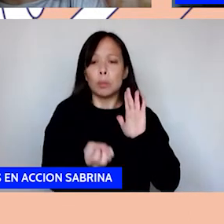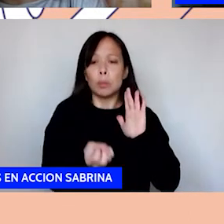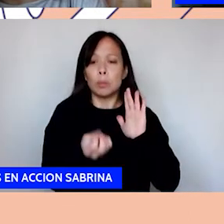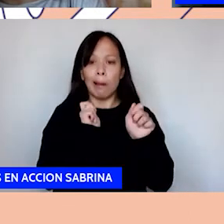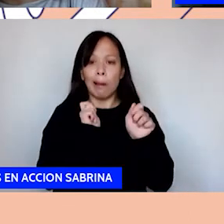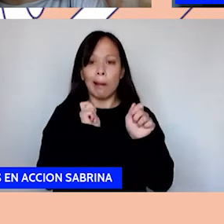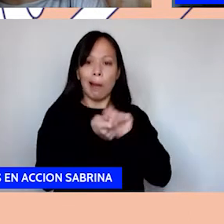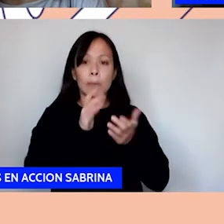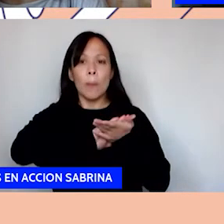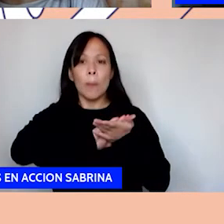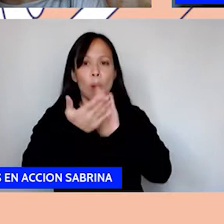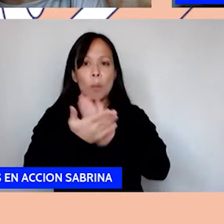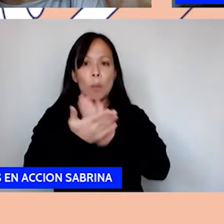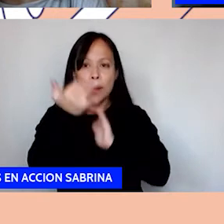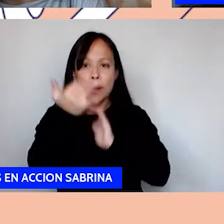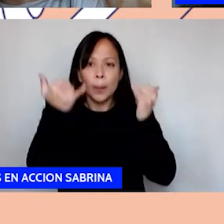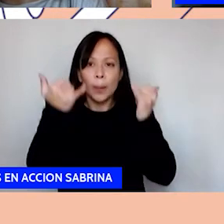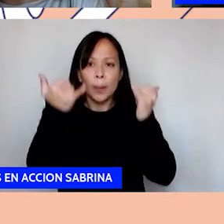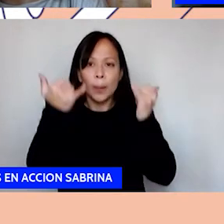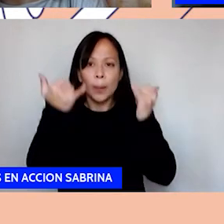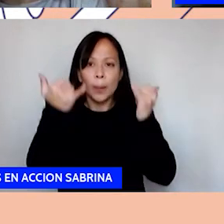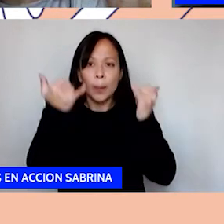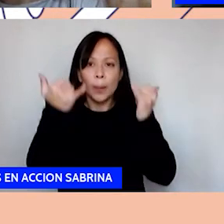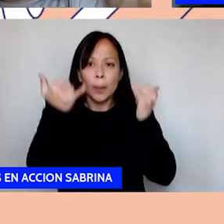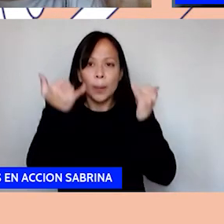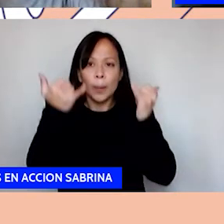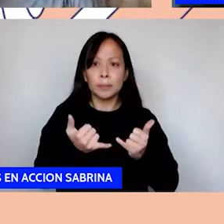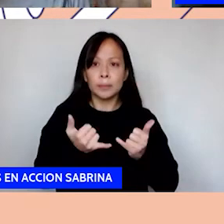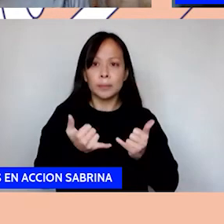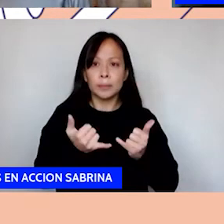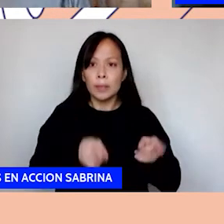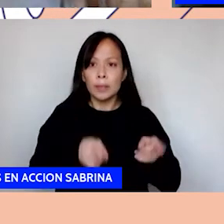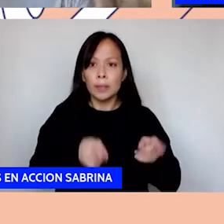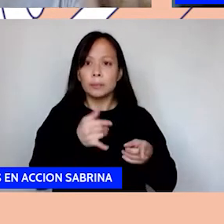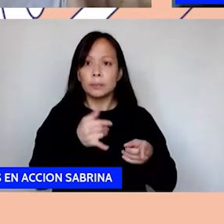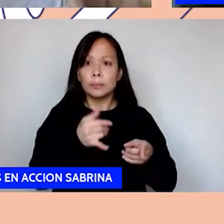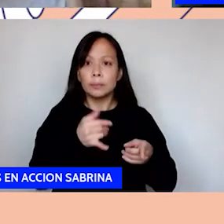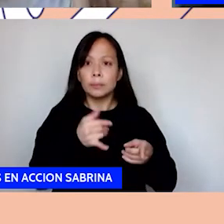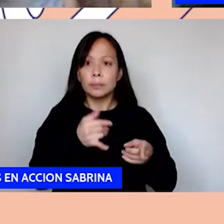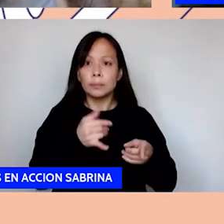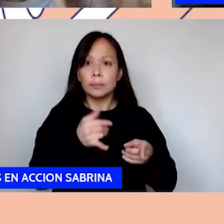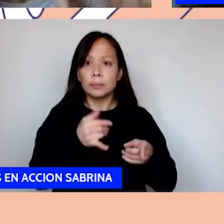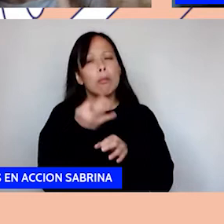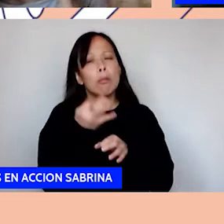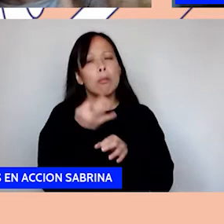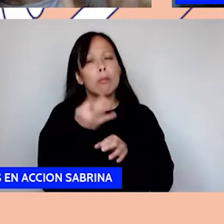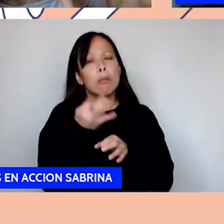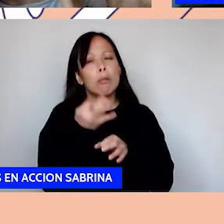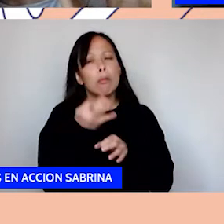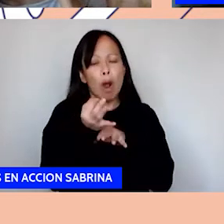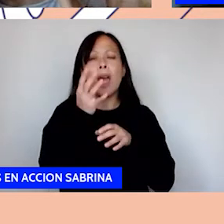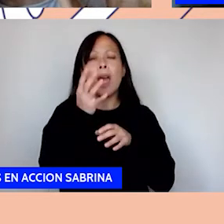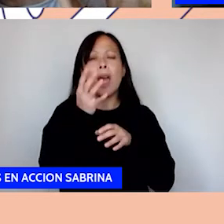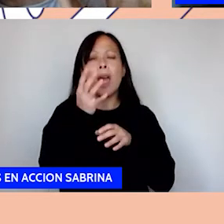reciben ahí, ¿no? Del consejo que reciben, de las ideas y de las colaboraciones, es que seguimos construyendo y creando más programas para que esto siga